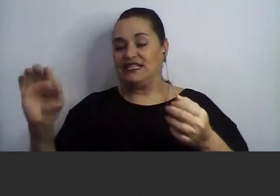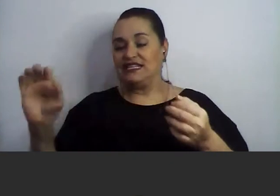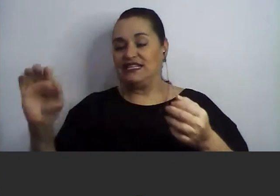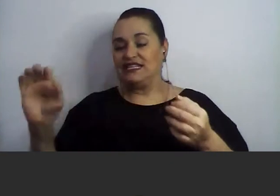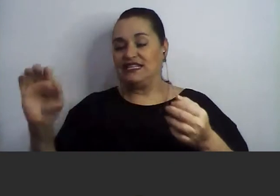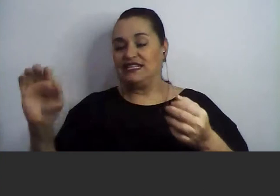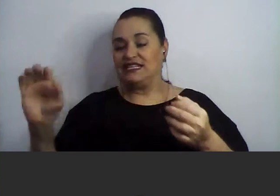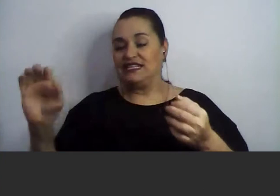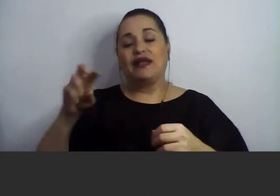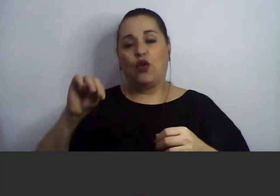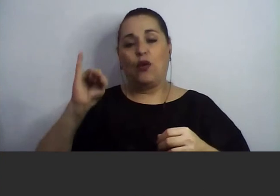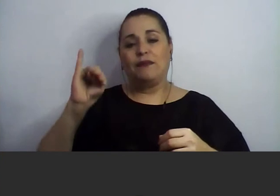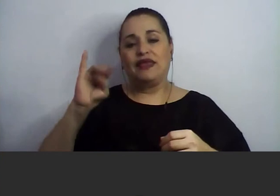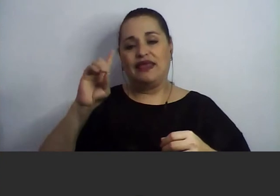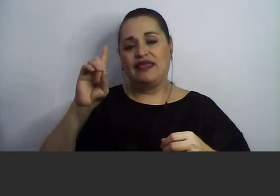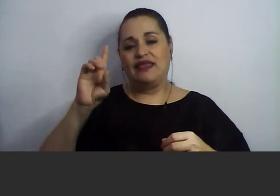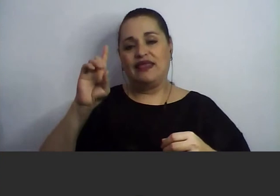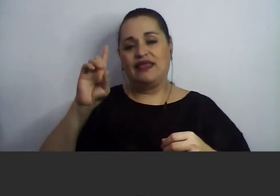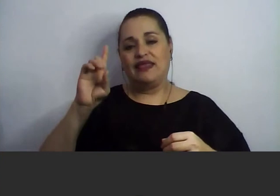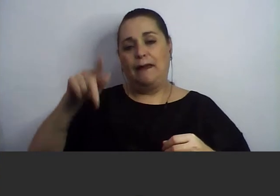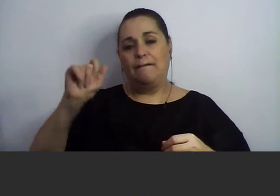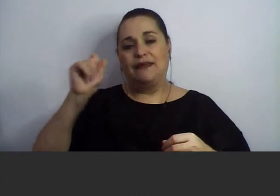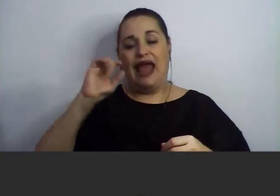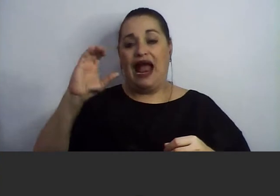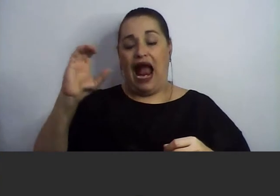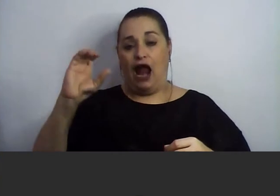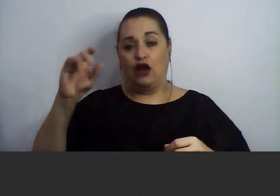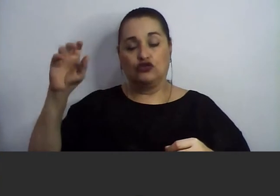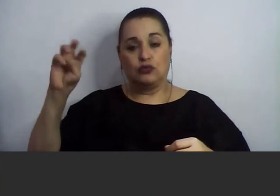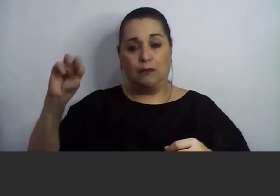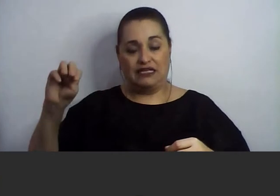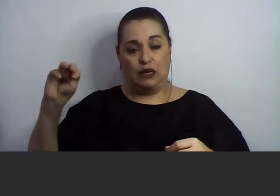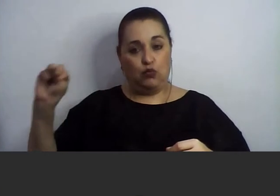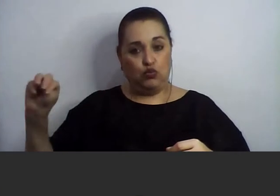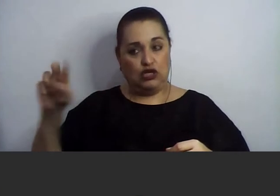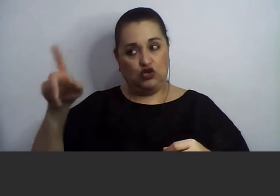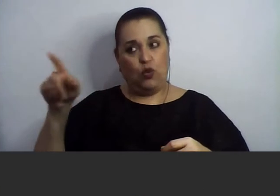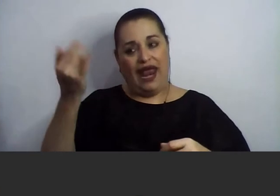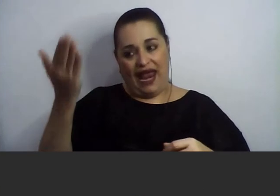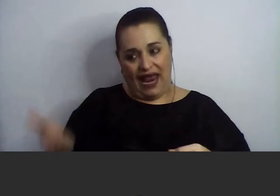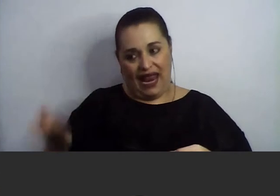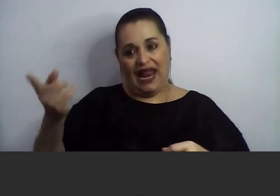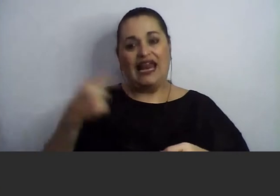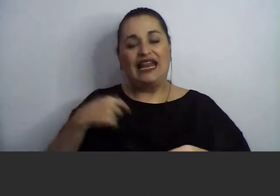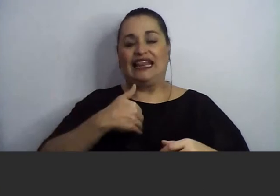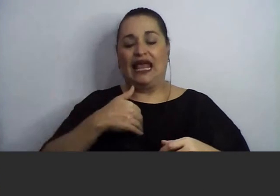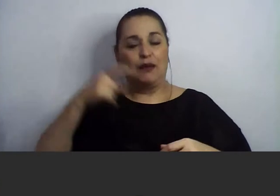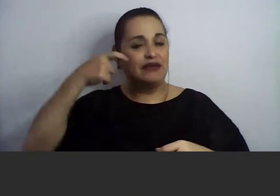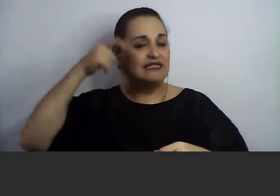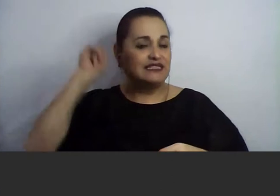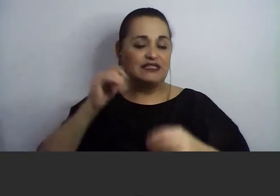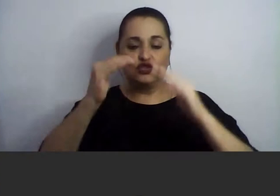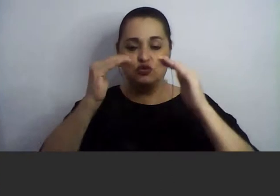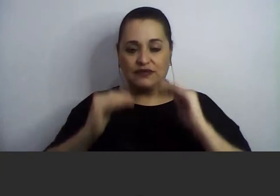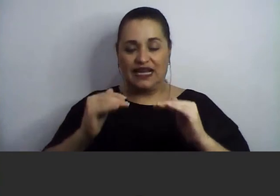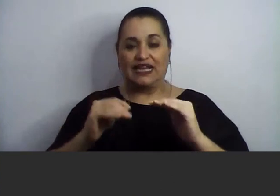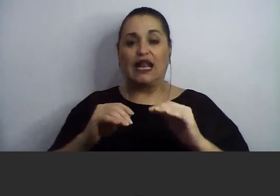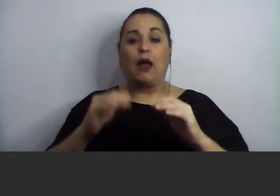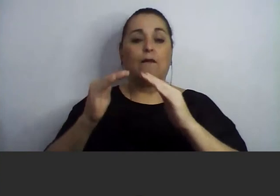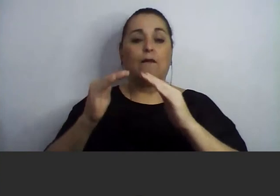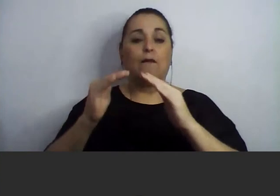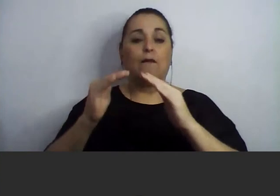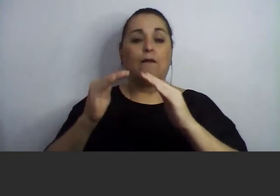que ha participado en esto es Carlos Marshall Murillo quien es a su vez tiene el tema de la Secretaría de Subsecretaría de Población y Desarrollo